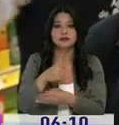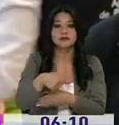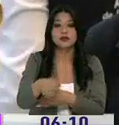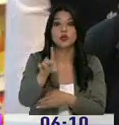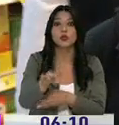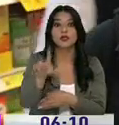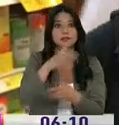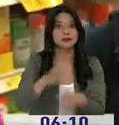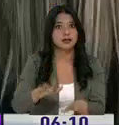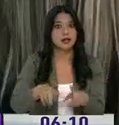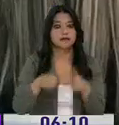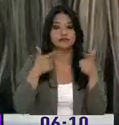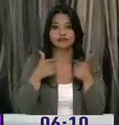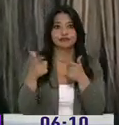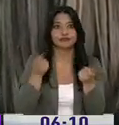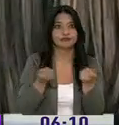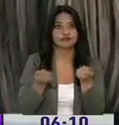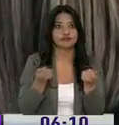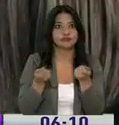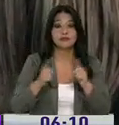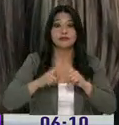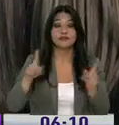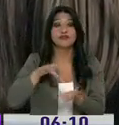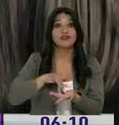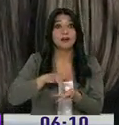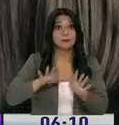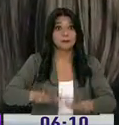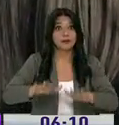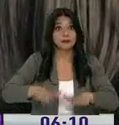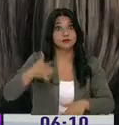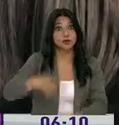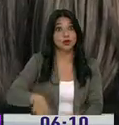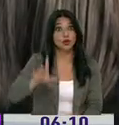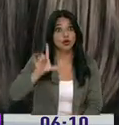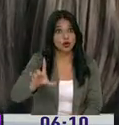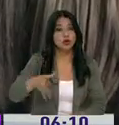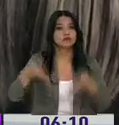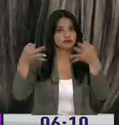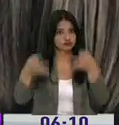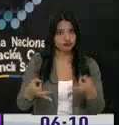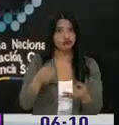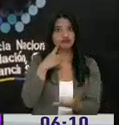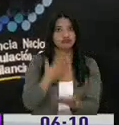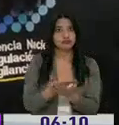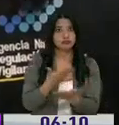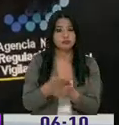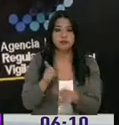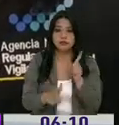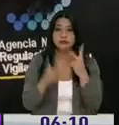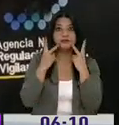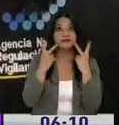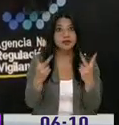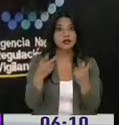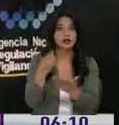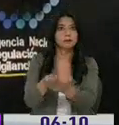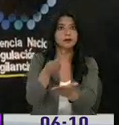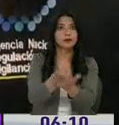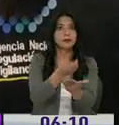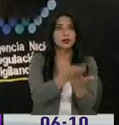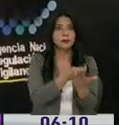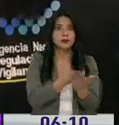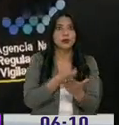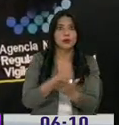se estoquearán. En las diferentes farmacias de la ciudad de Loja se pudo evidenciar a la ciudadanía tratando de comprar alcohol